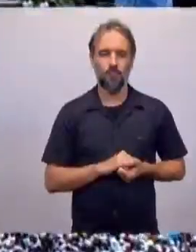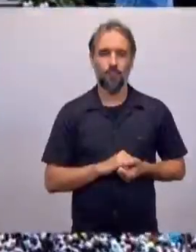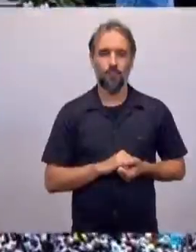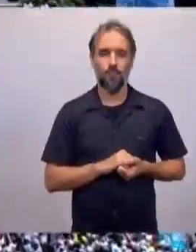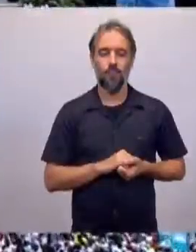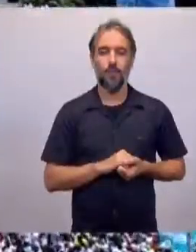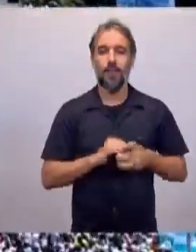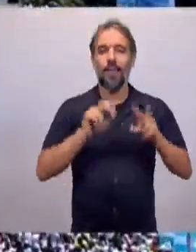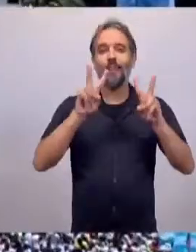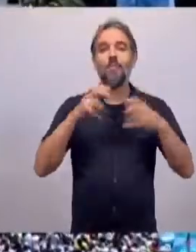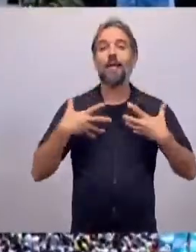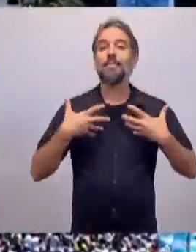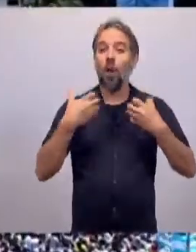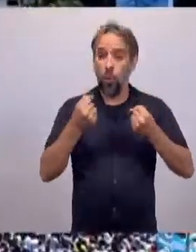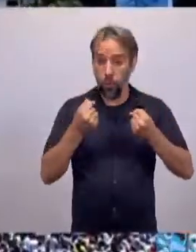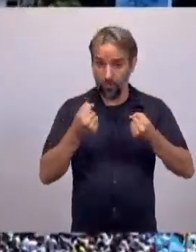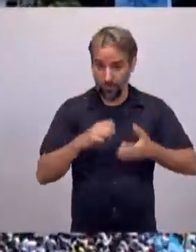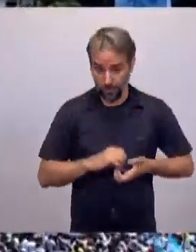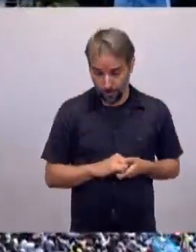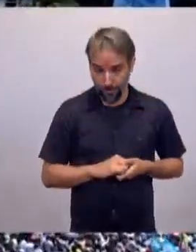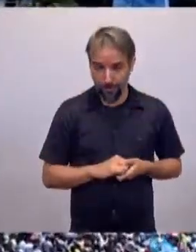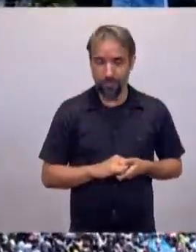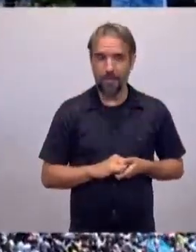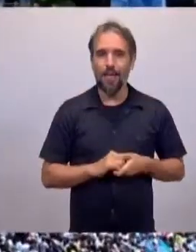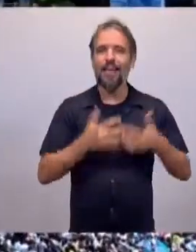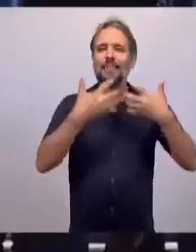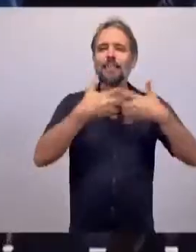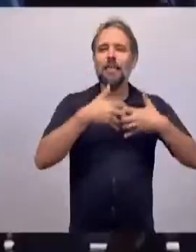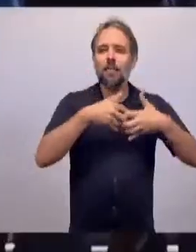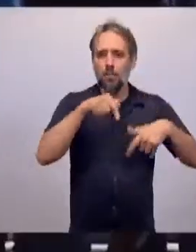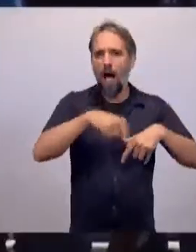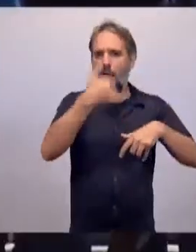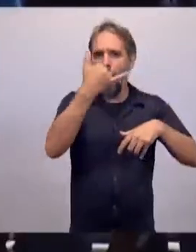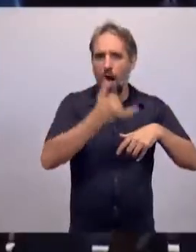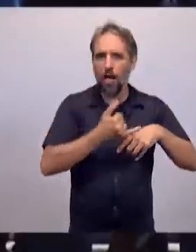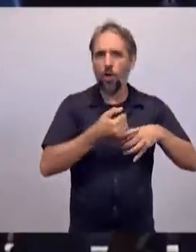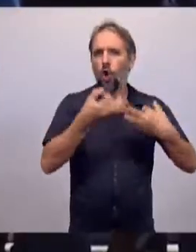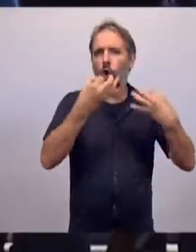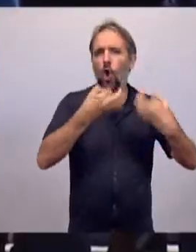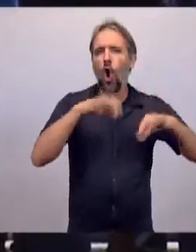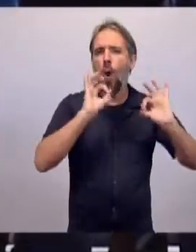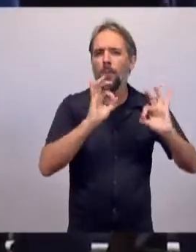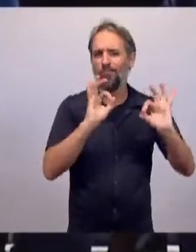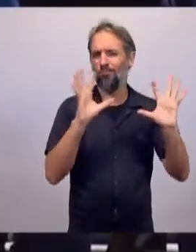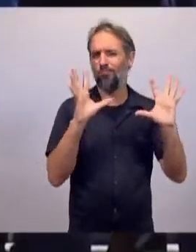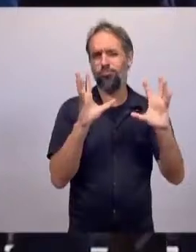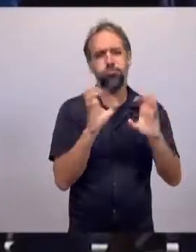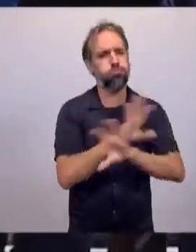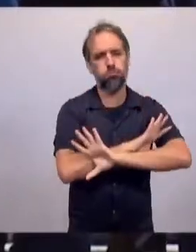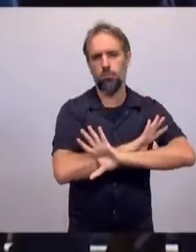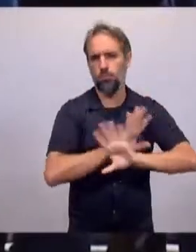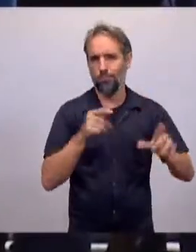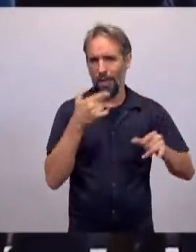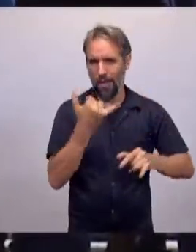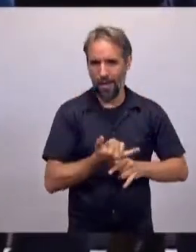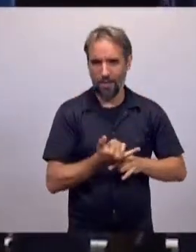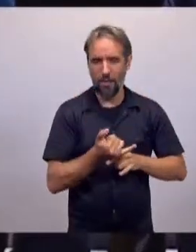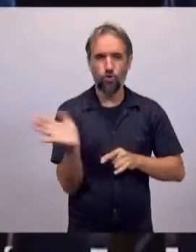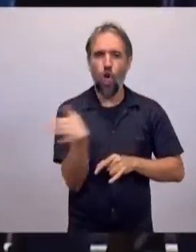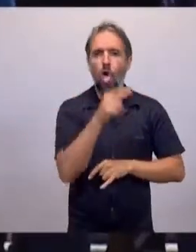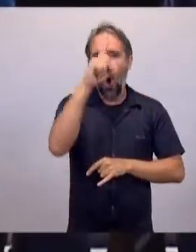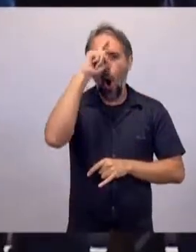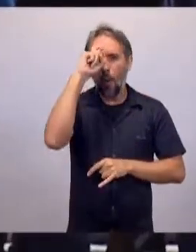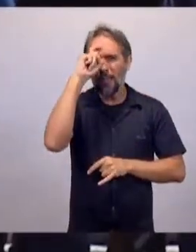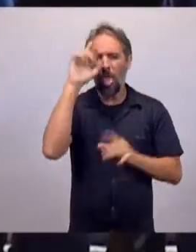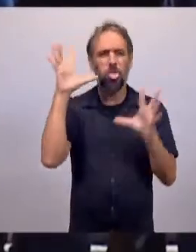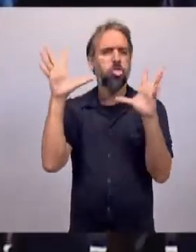En materia de salud, el sistema se encuentra completamente colapsado. Los hospitales